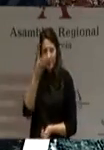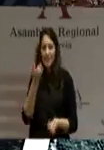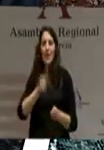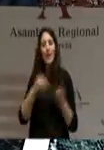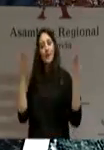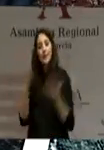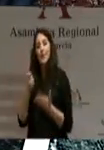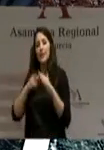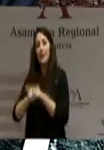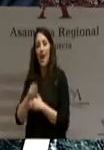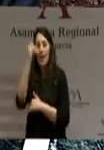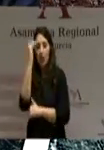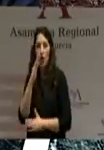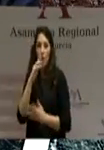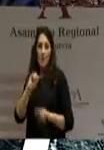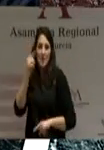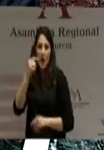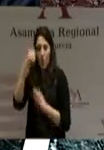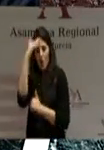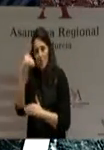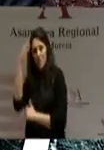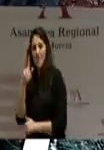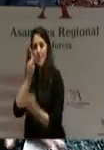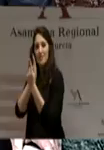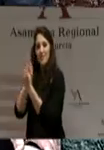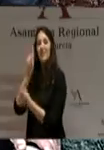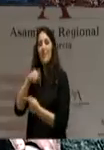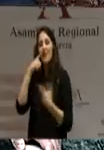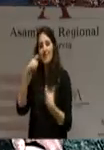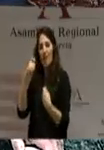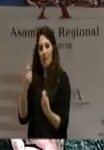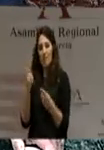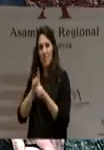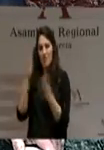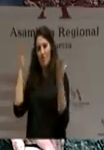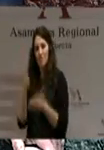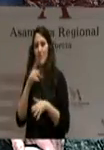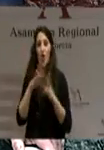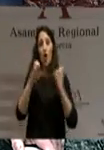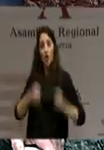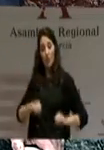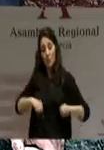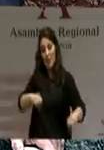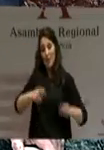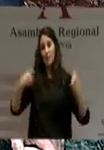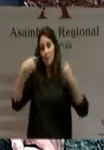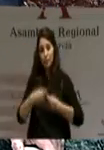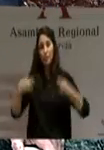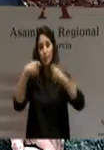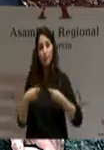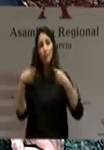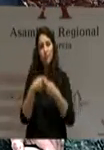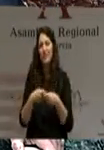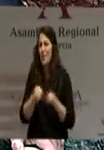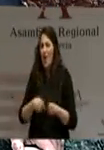primaria y más recursos en promoción y prevención en salud. Reducir a la mínima expresión los conciertos, más costosos que la gestión